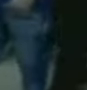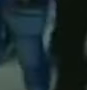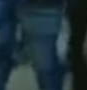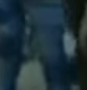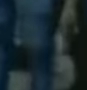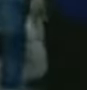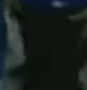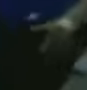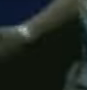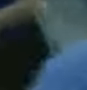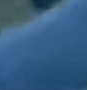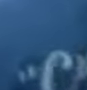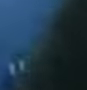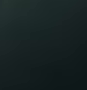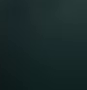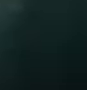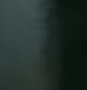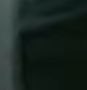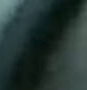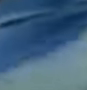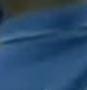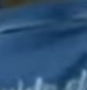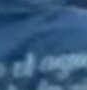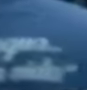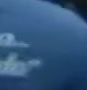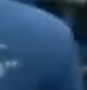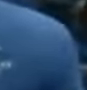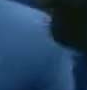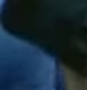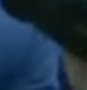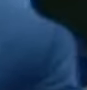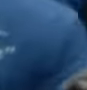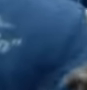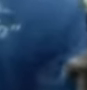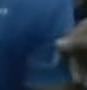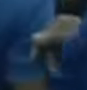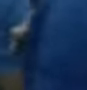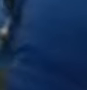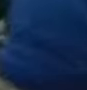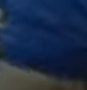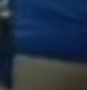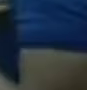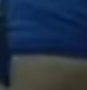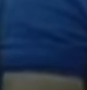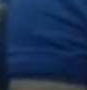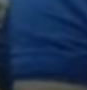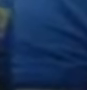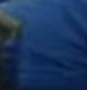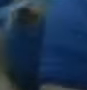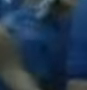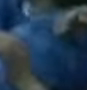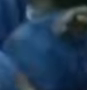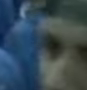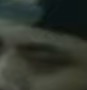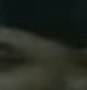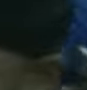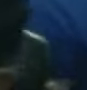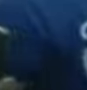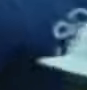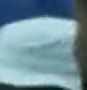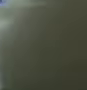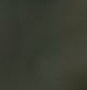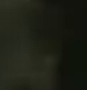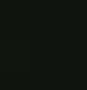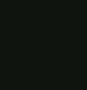imperialista en estos momentos hemos visto como el presidente constitucional de la República bolivariana de Venezuela hizo la develación